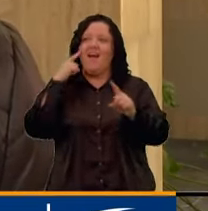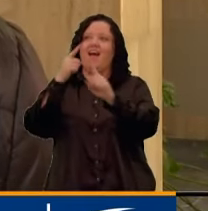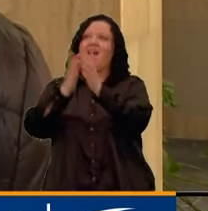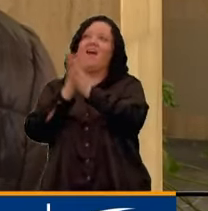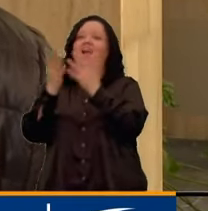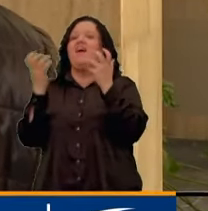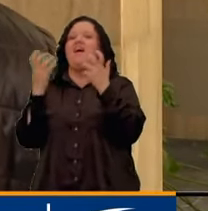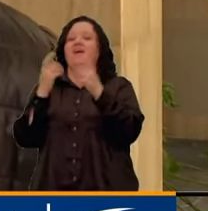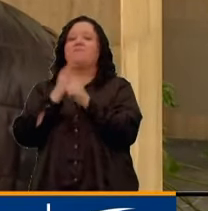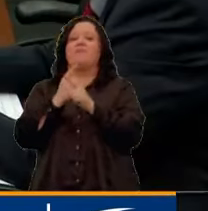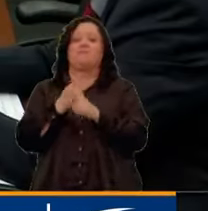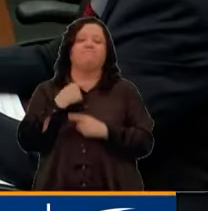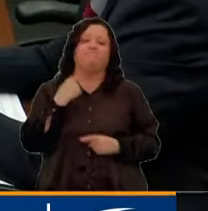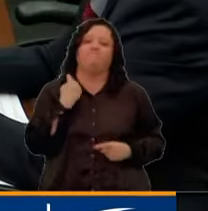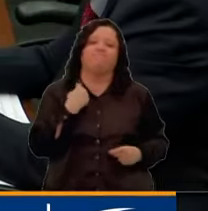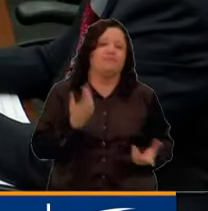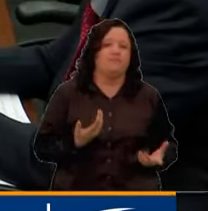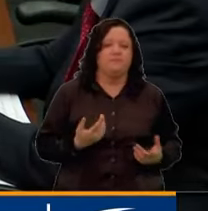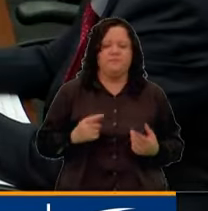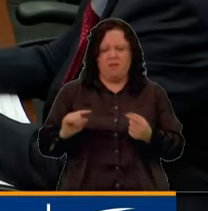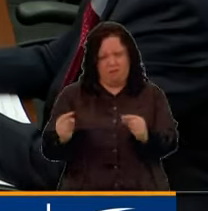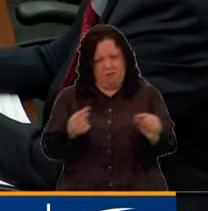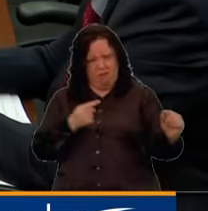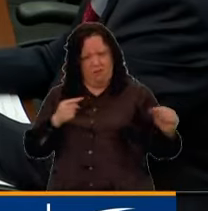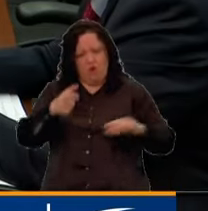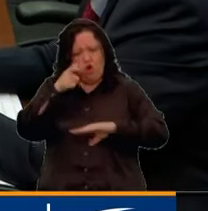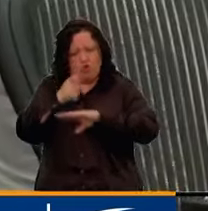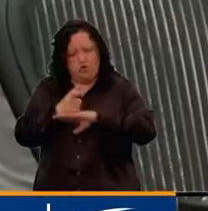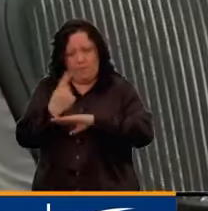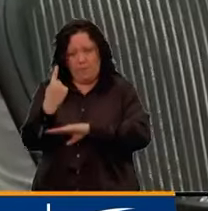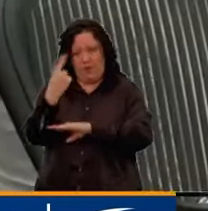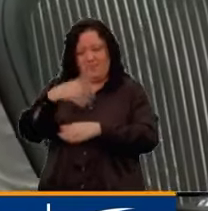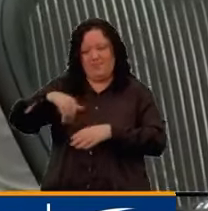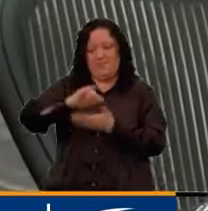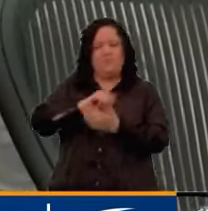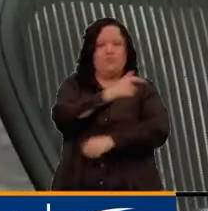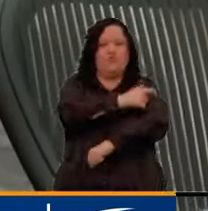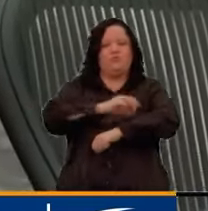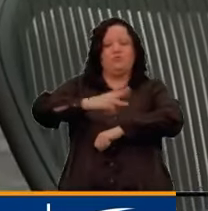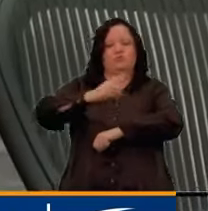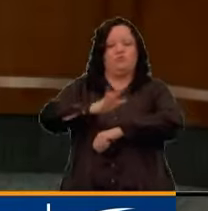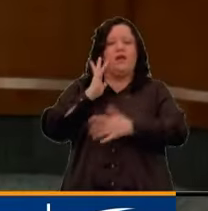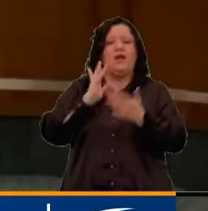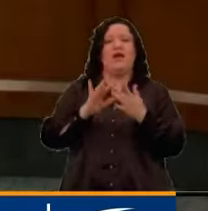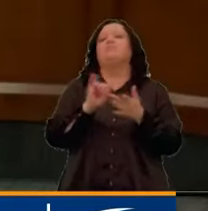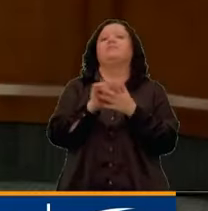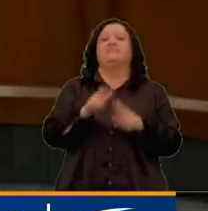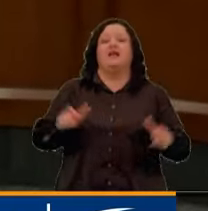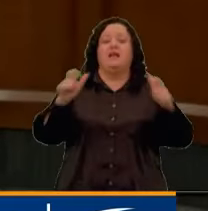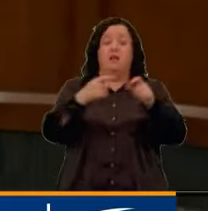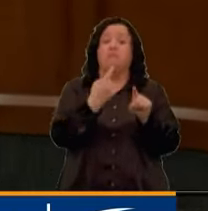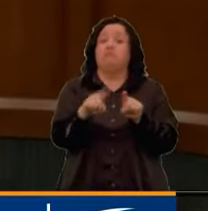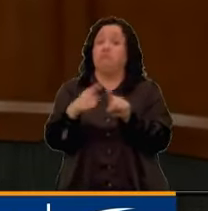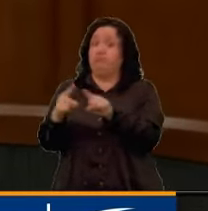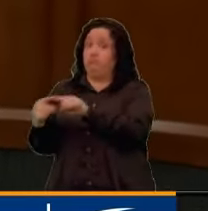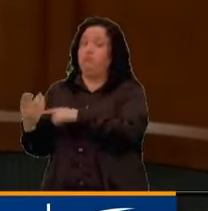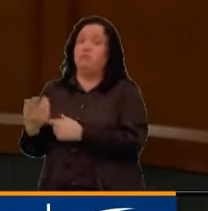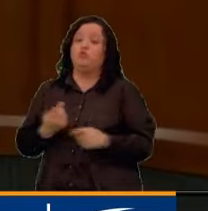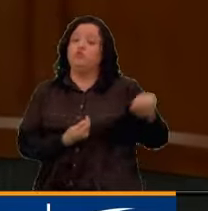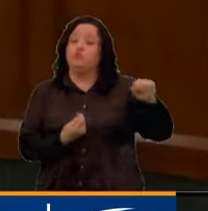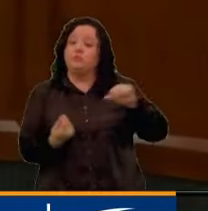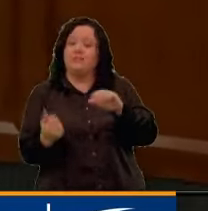que tenía de superarme. En un debate de control político adelantado en la Comisión Tercera del Senado, eran varios los deportistas que no han recibido los subsidios